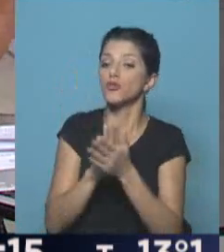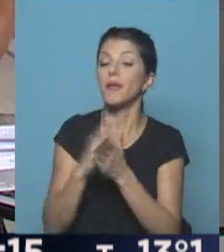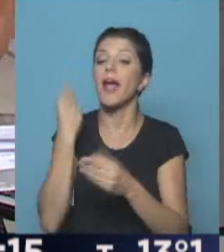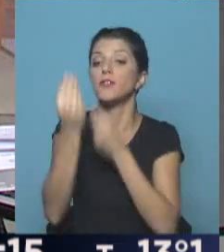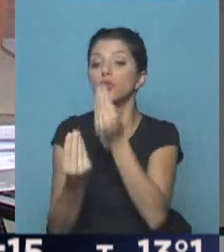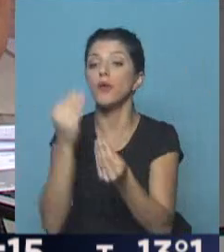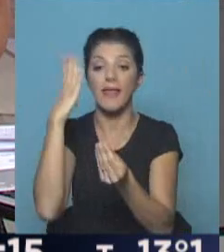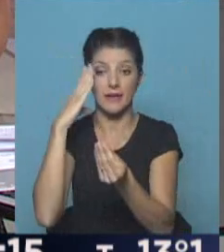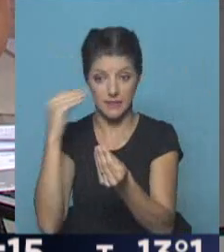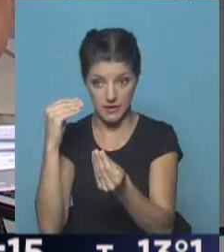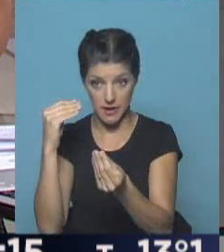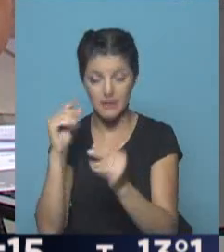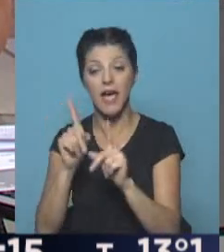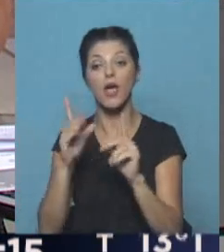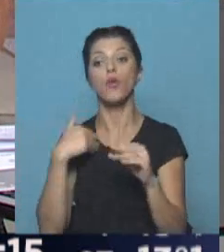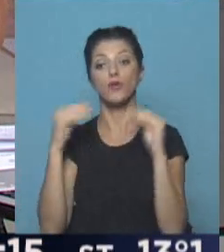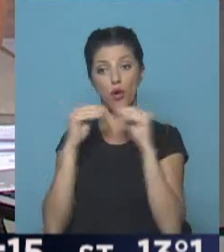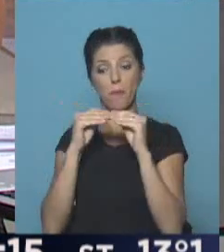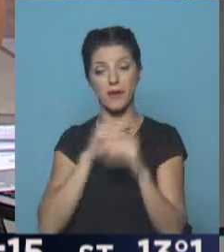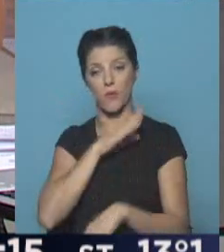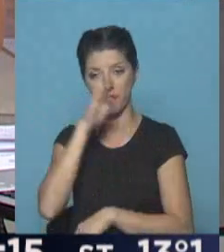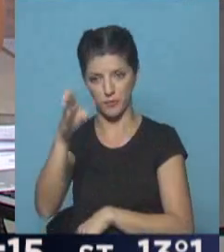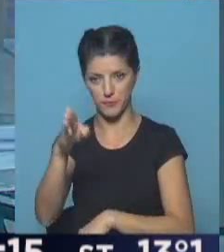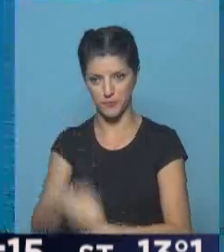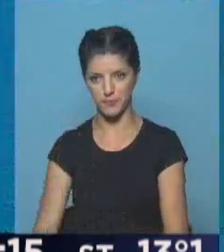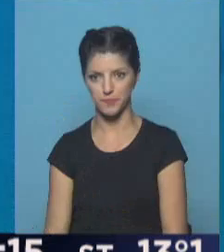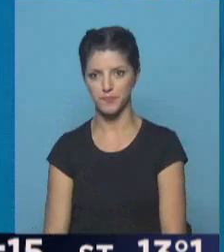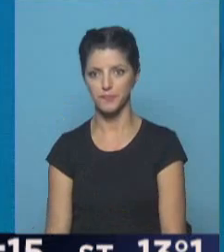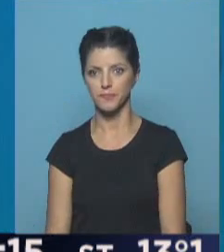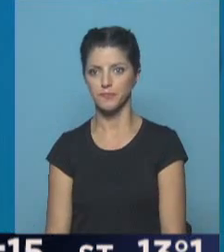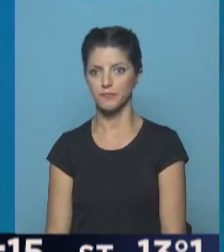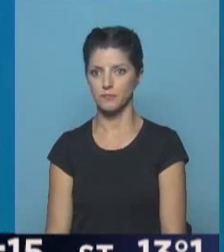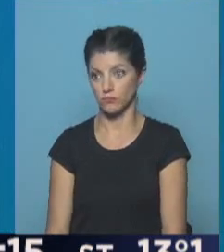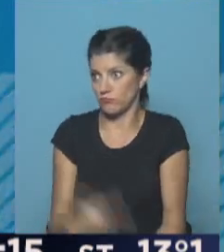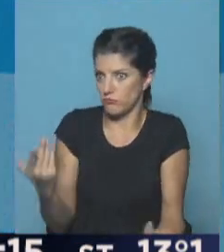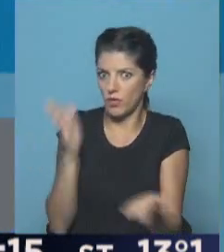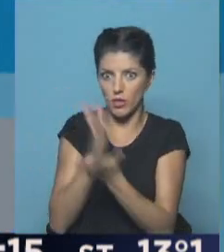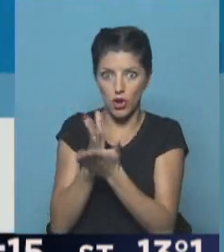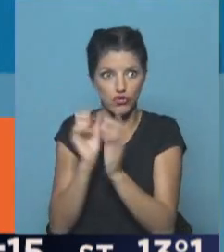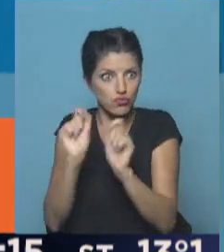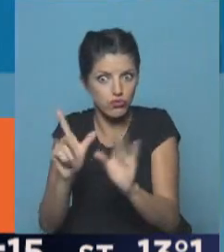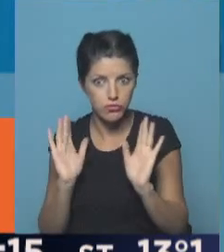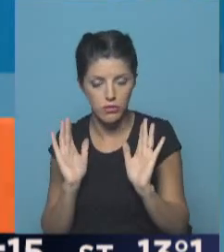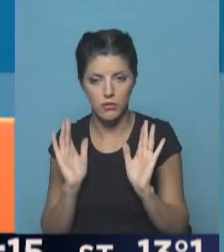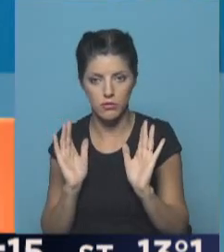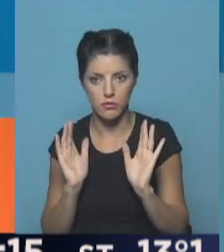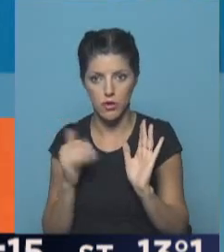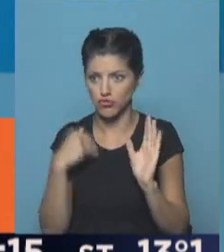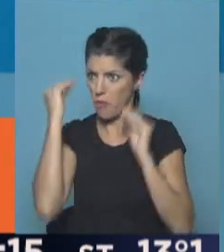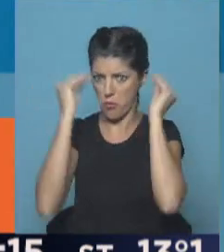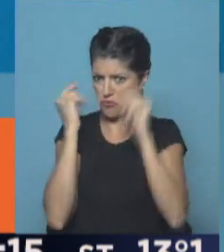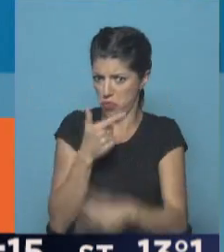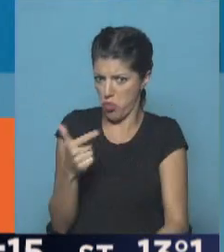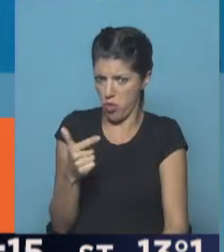Cristina Fernández de Kirchner y allí estuvieron enviados de Televisión Pública Noticias. Tiene todo su derecho. No me preocupa. A mí me preocupa.